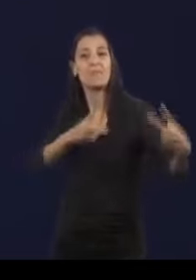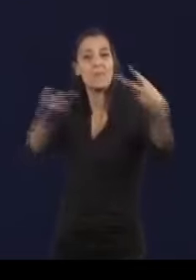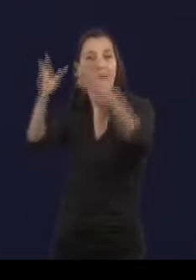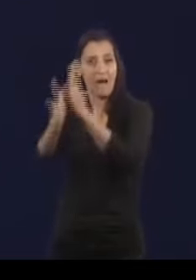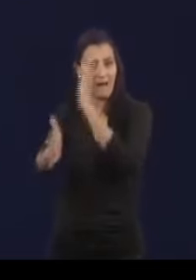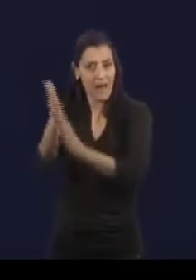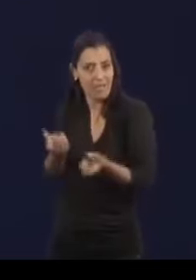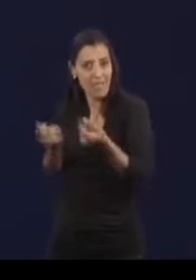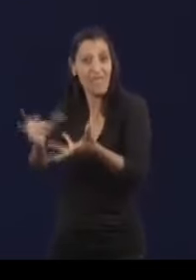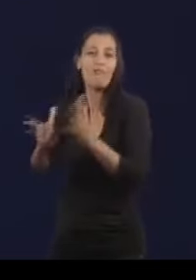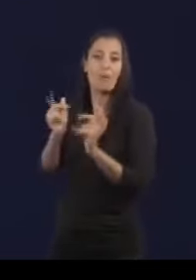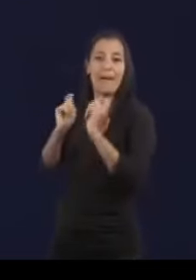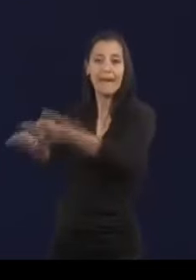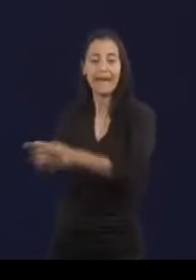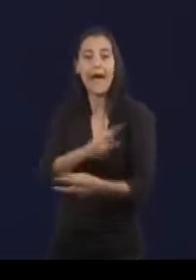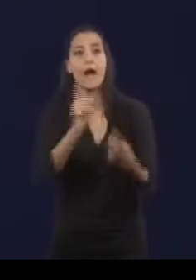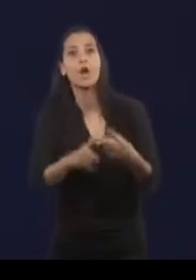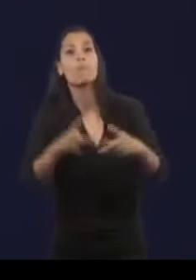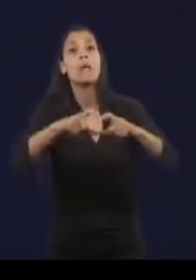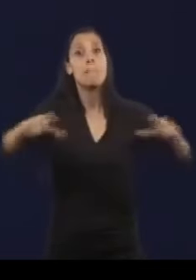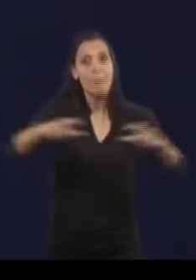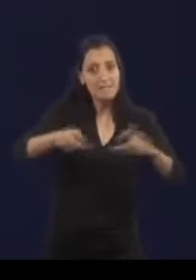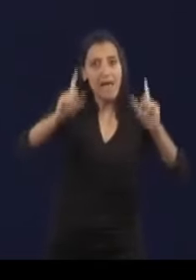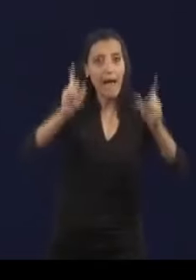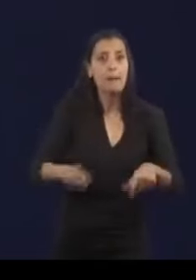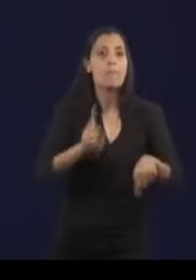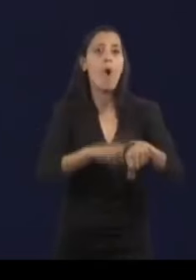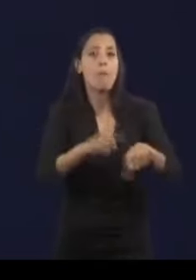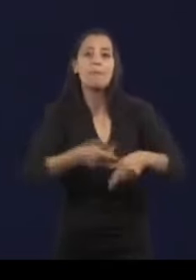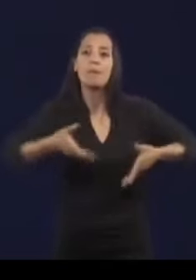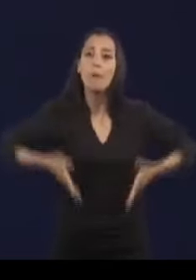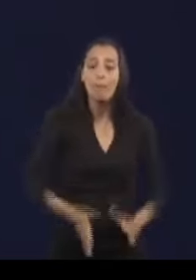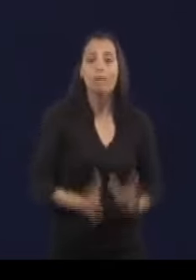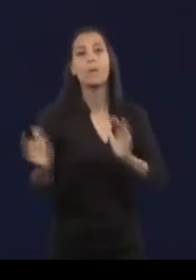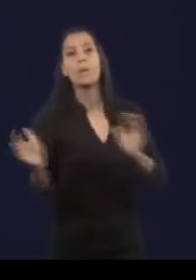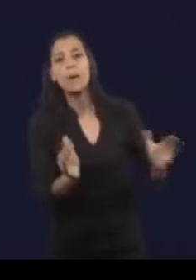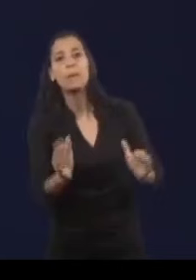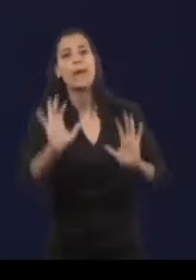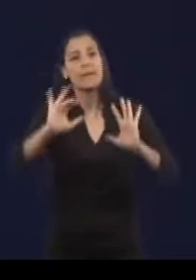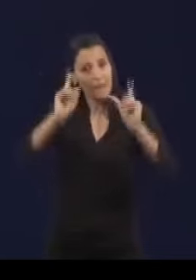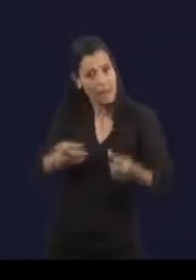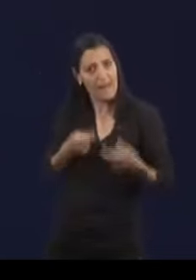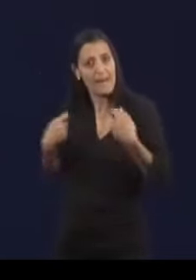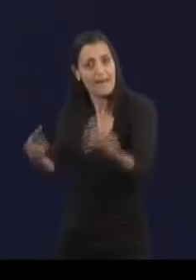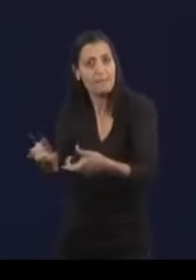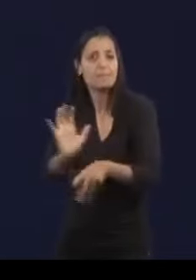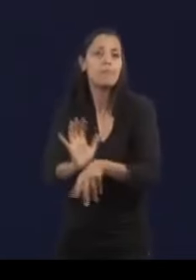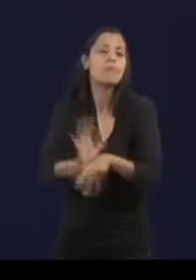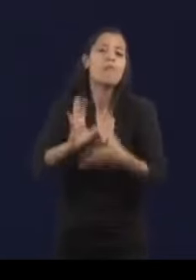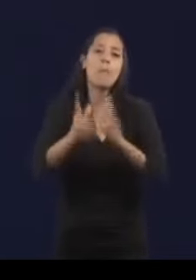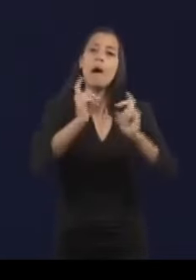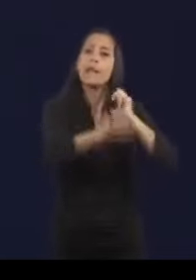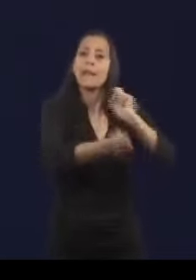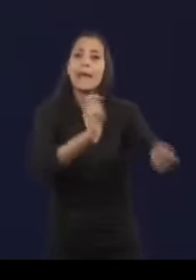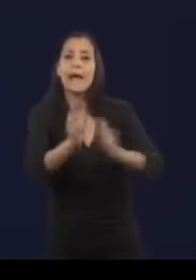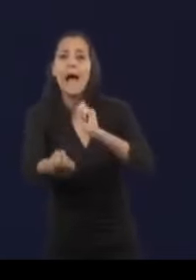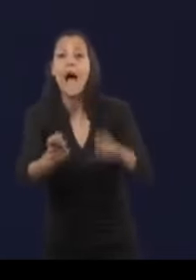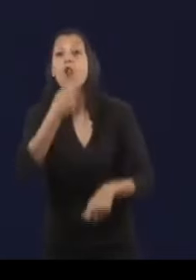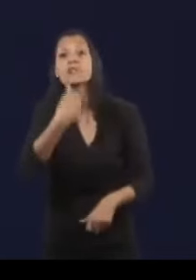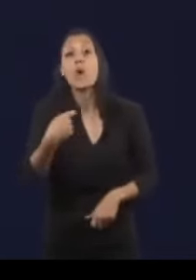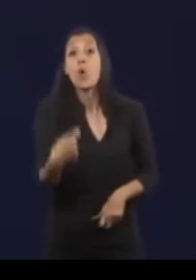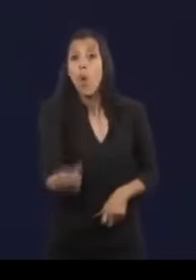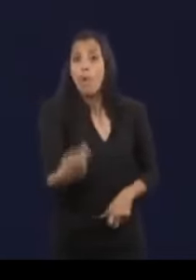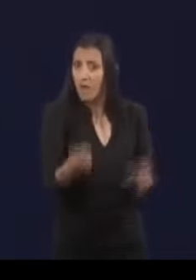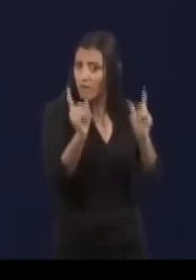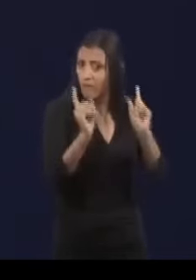eh pasajes eh además cuando tenían hijos bueno pasajes eh si si estaban jubilados seguían viajando a una